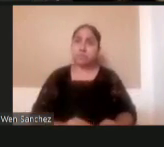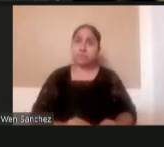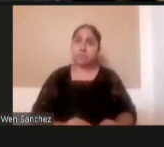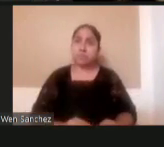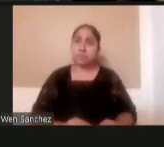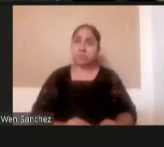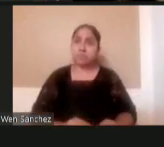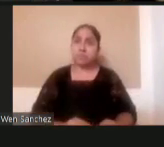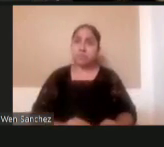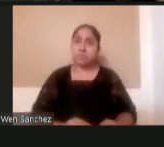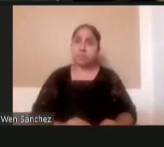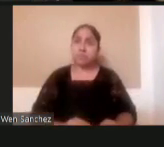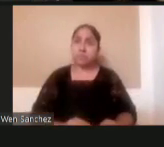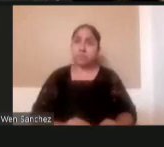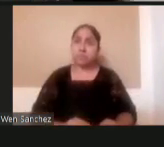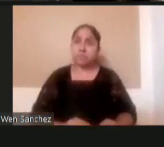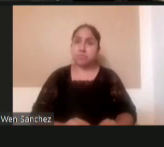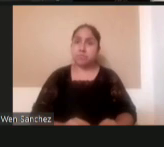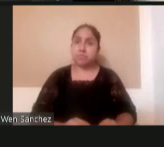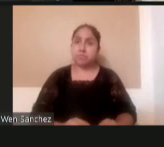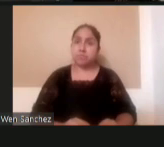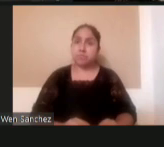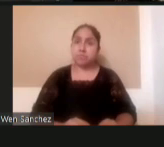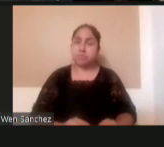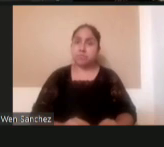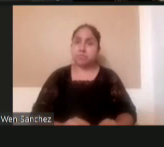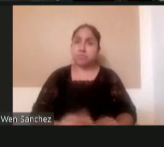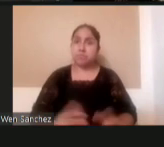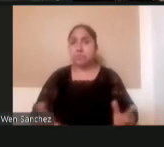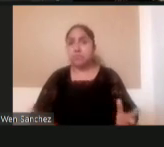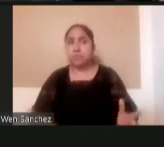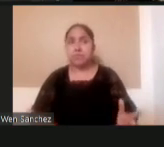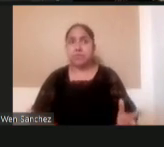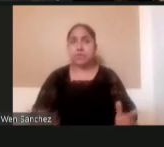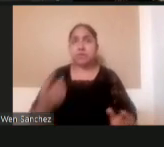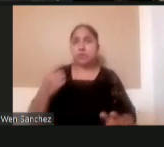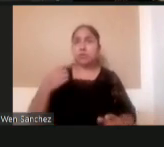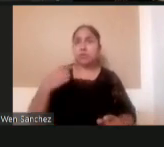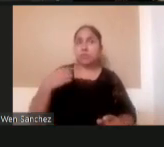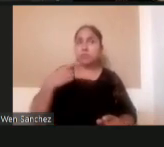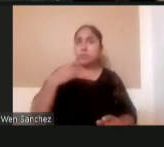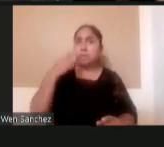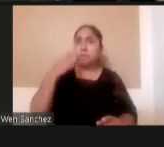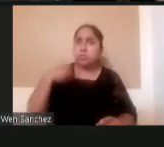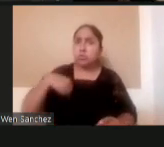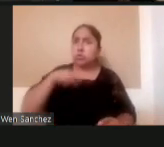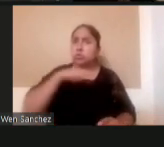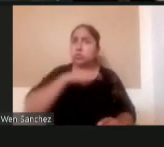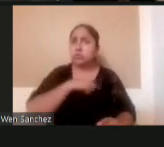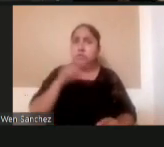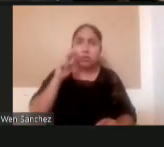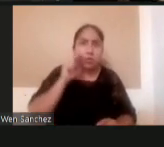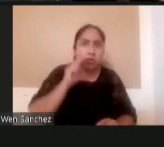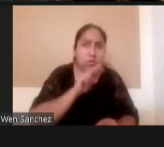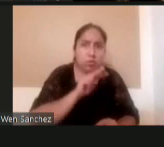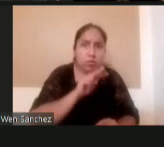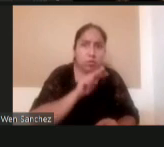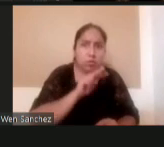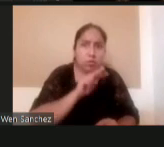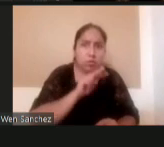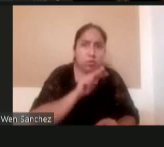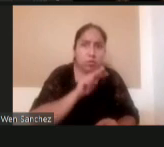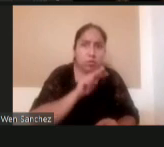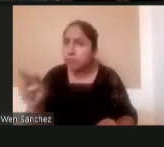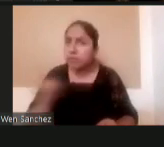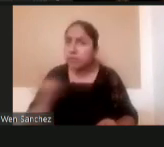el que nos aprovechemos de problemas que tiene la comunidad para querer politizar